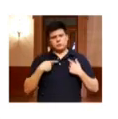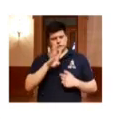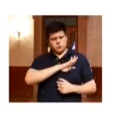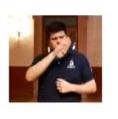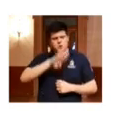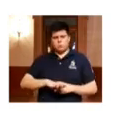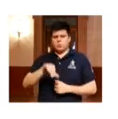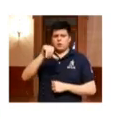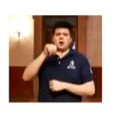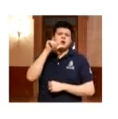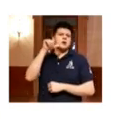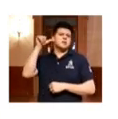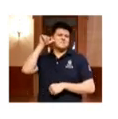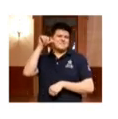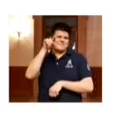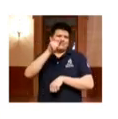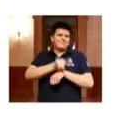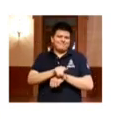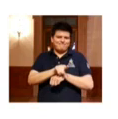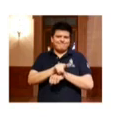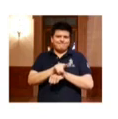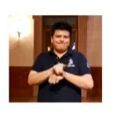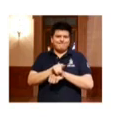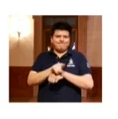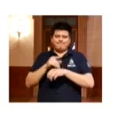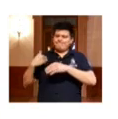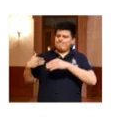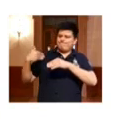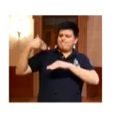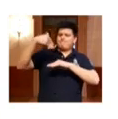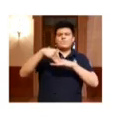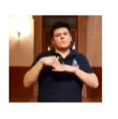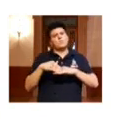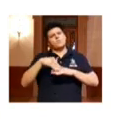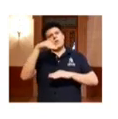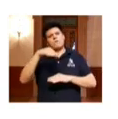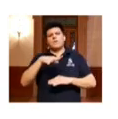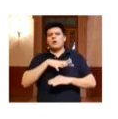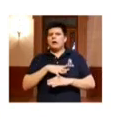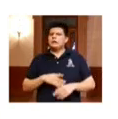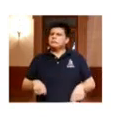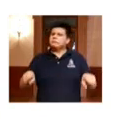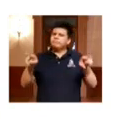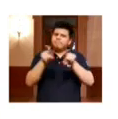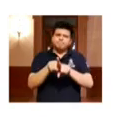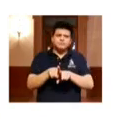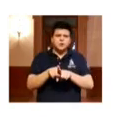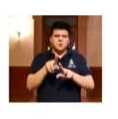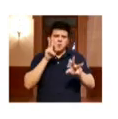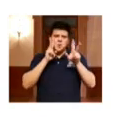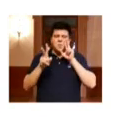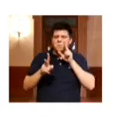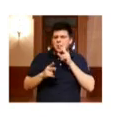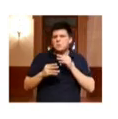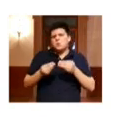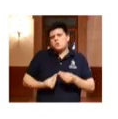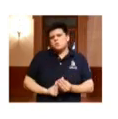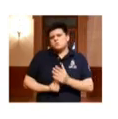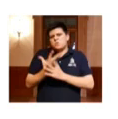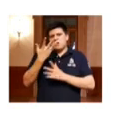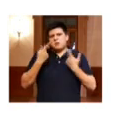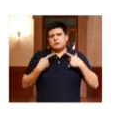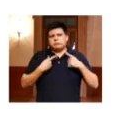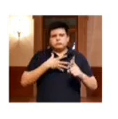más que el día de ayer. Sigue habiendo número de casos y por lo tanto es inevitable que vayamos a